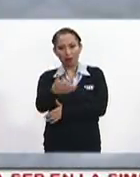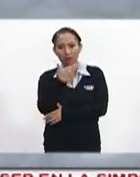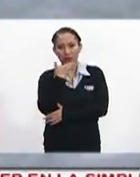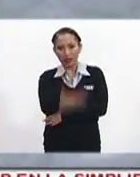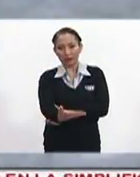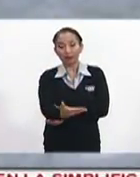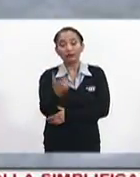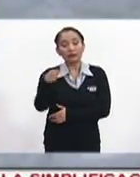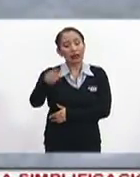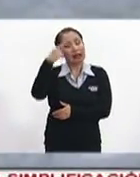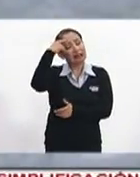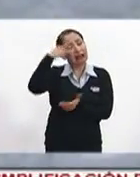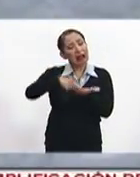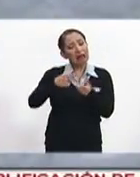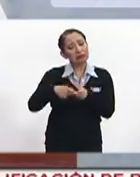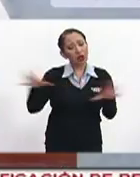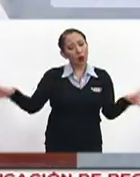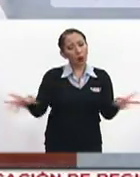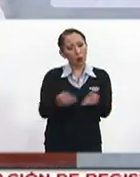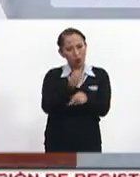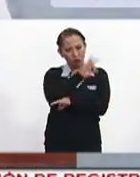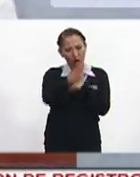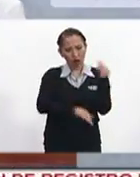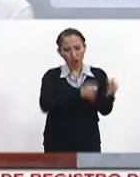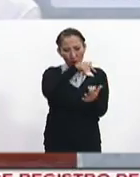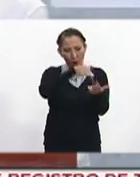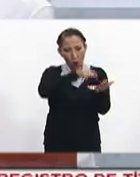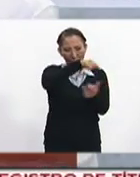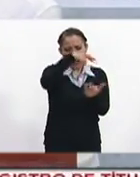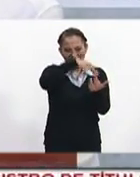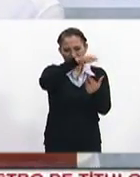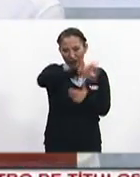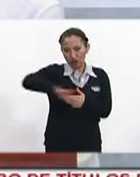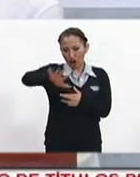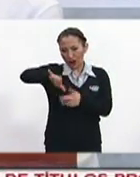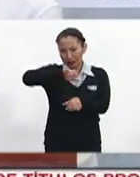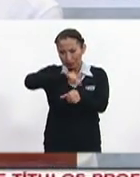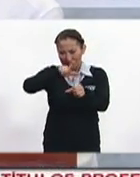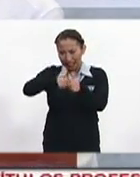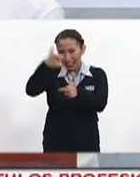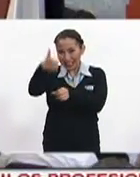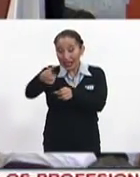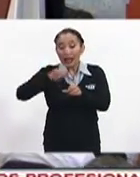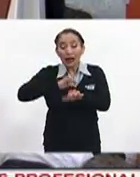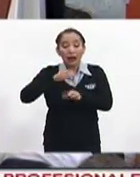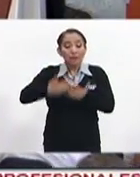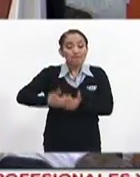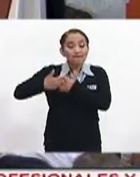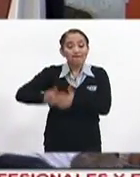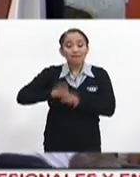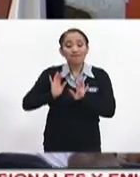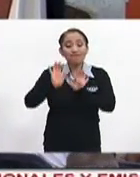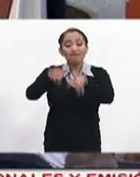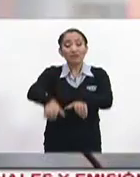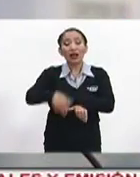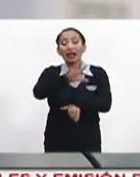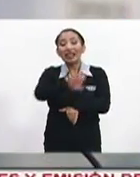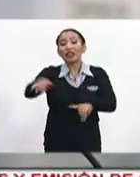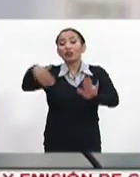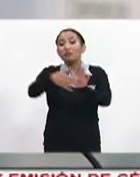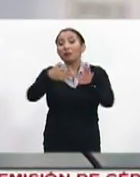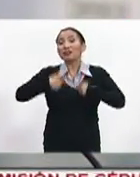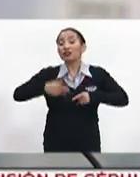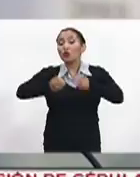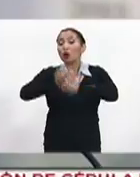pagados. Se estima que en conjunto las zonas económicas habrán de dar empleo a casi